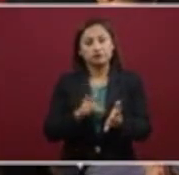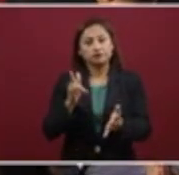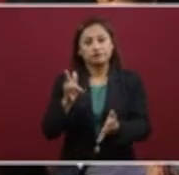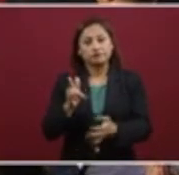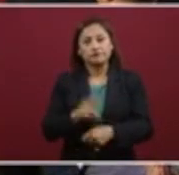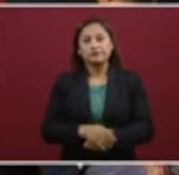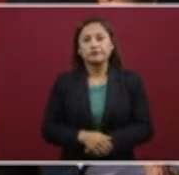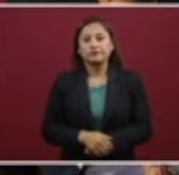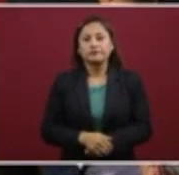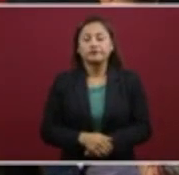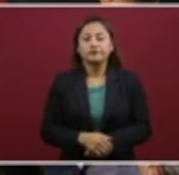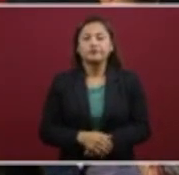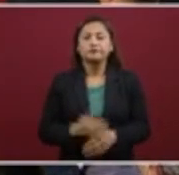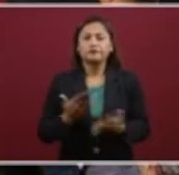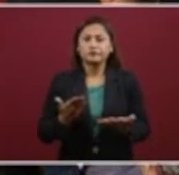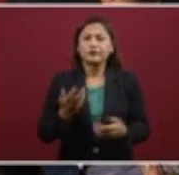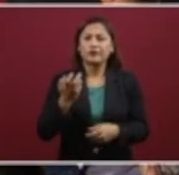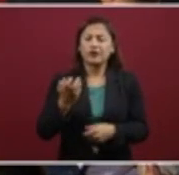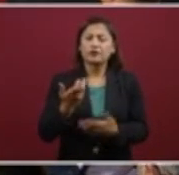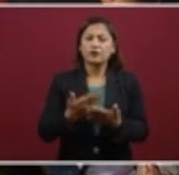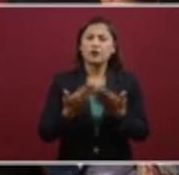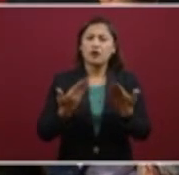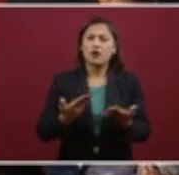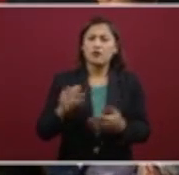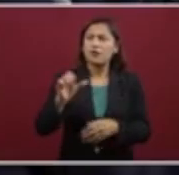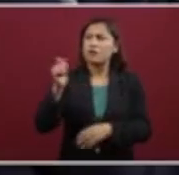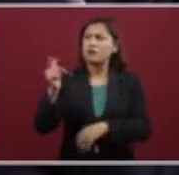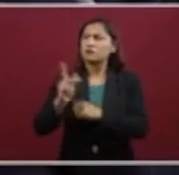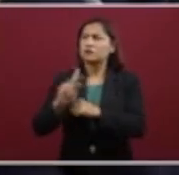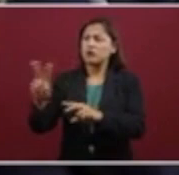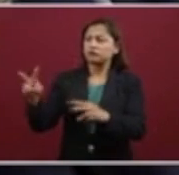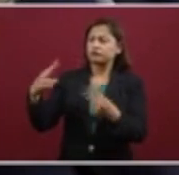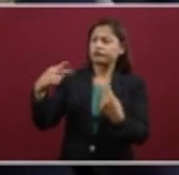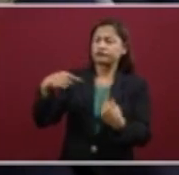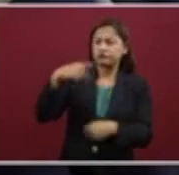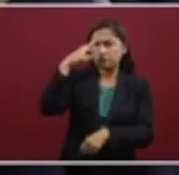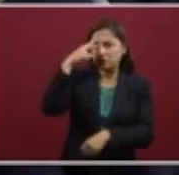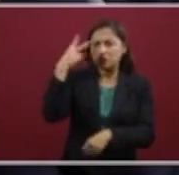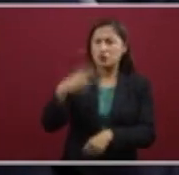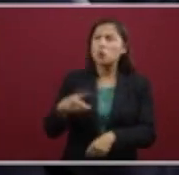Esto está dando mucha confianza. Y